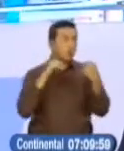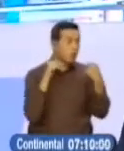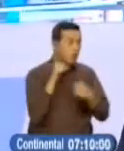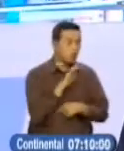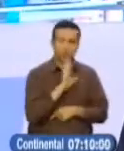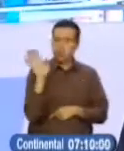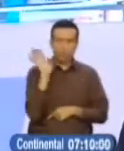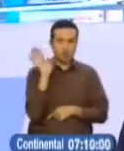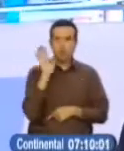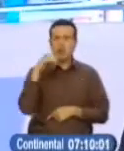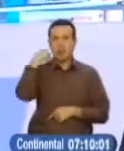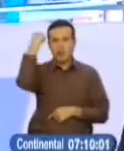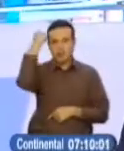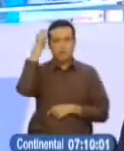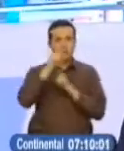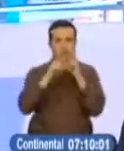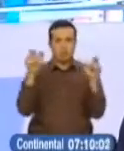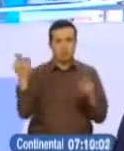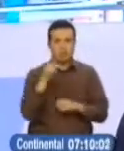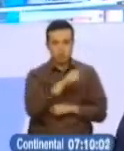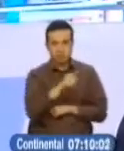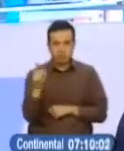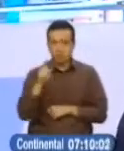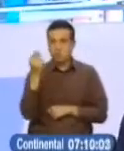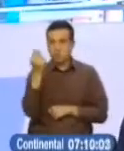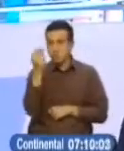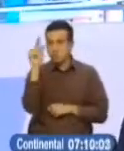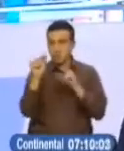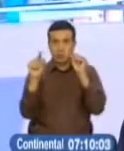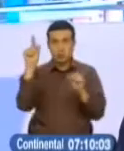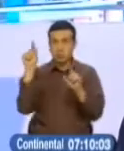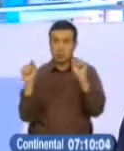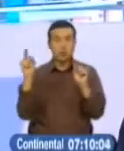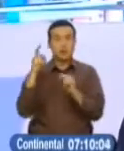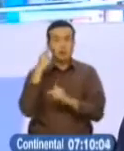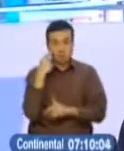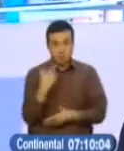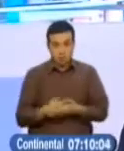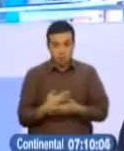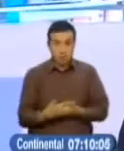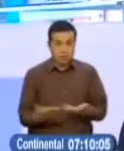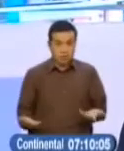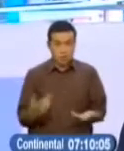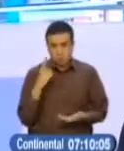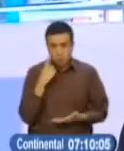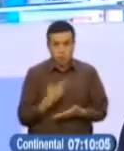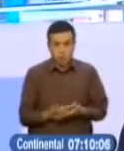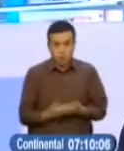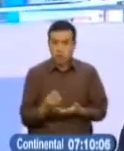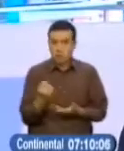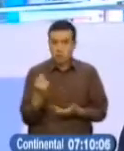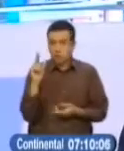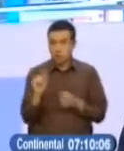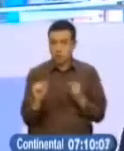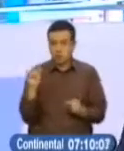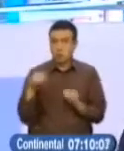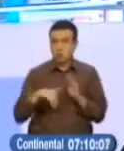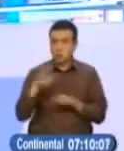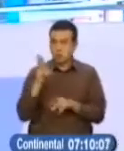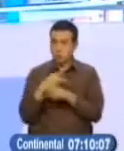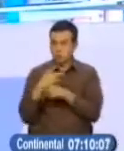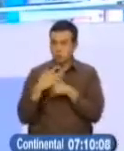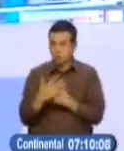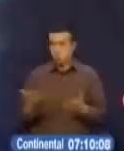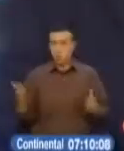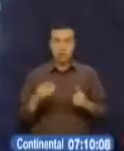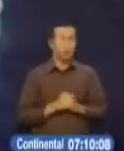oposición, es un derecho ciudadano, que este abaratamiento de los costos debería a reflejarse en un abaratamiento de los precios y en una mayor productividad del país.